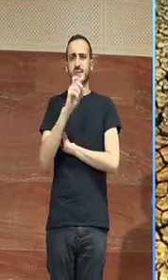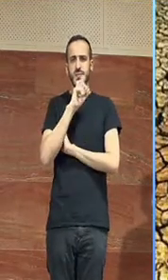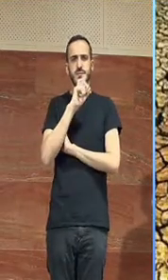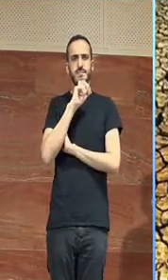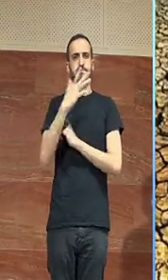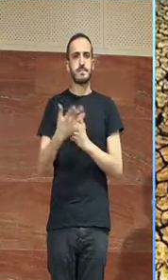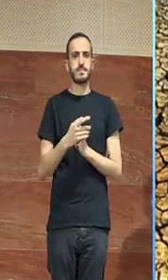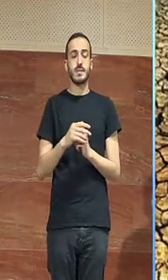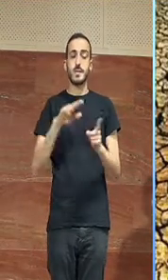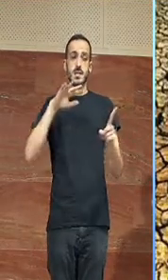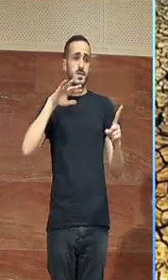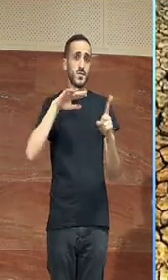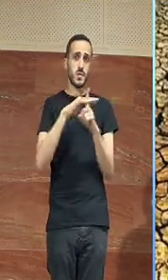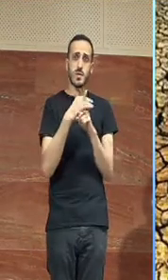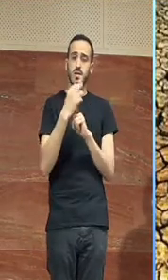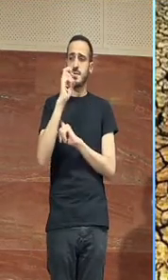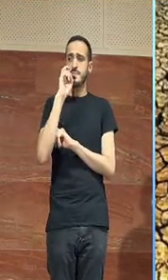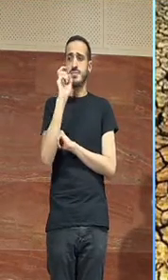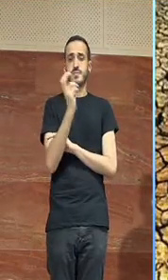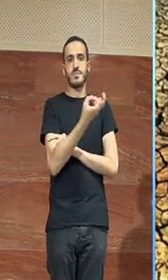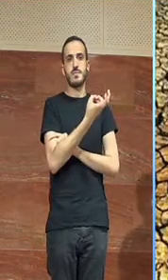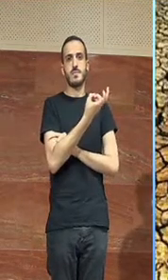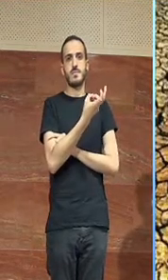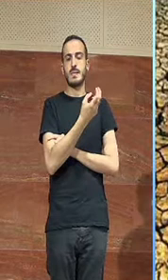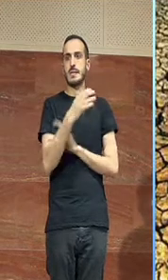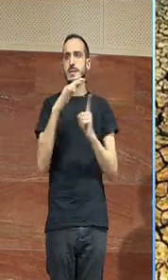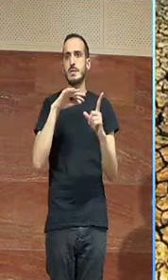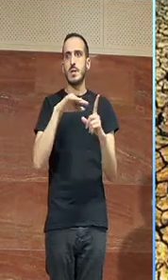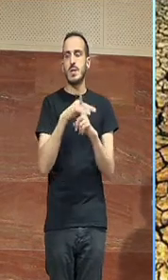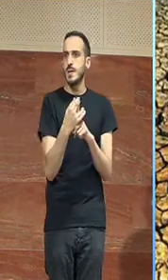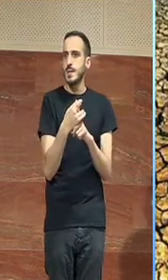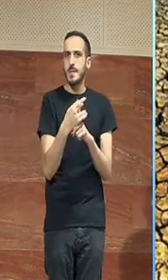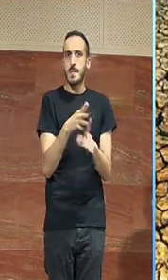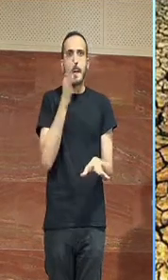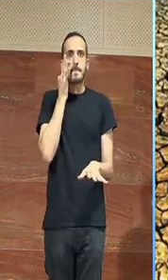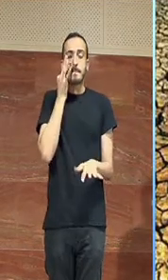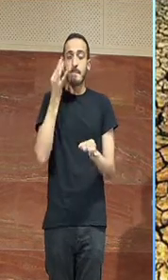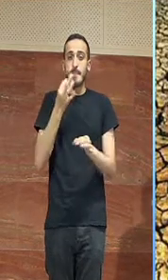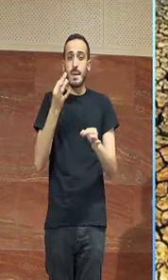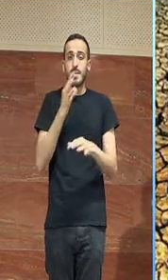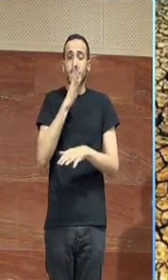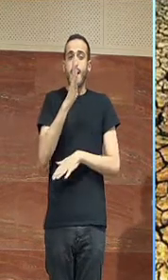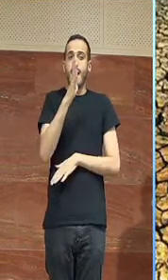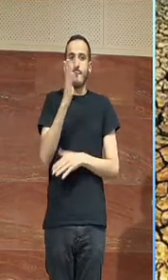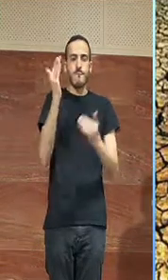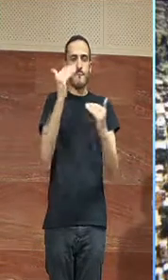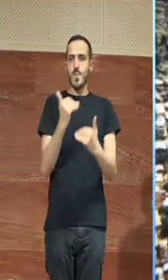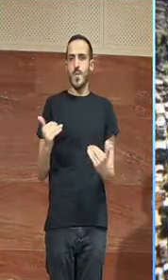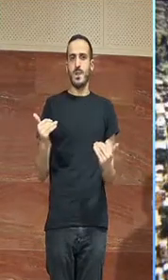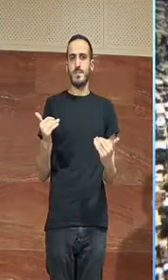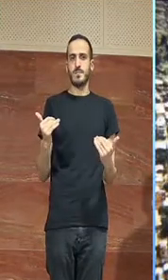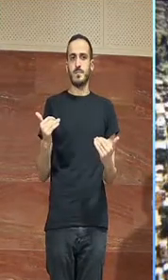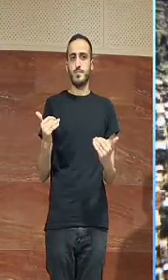Otras situaciones en las que el riesgo se deriva de la inexistencia de agua, ¿no? O